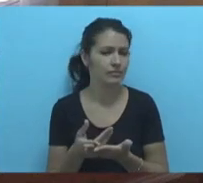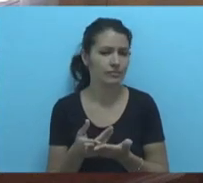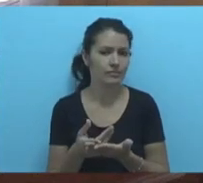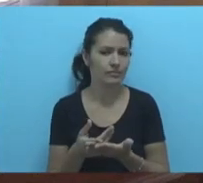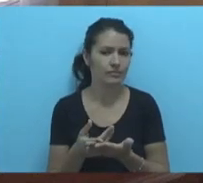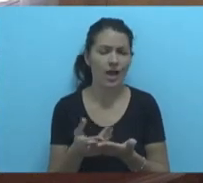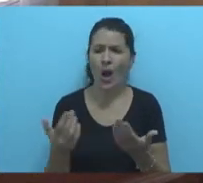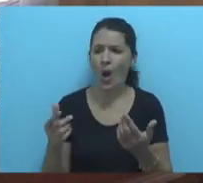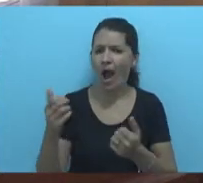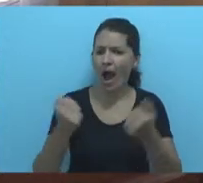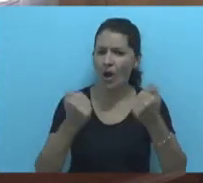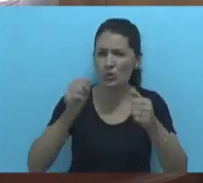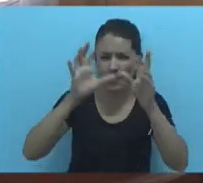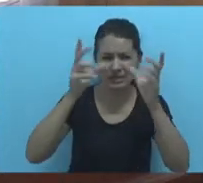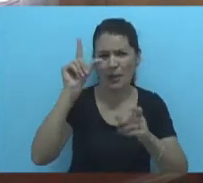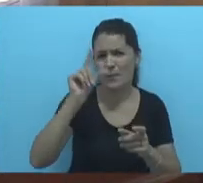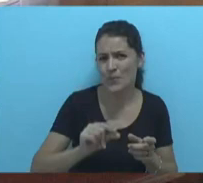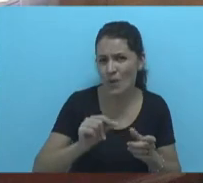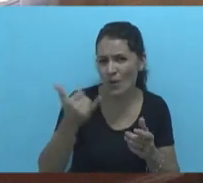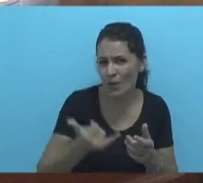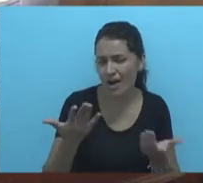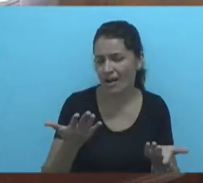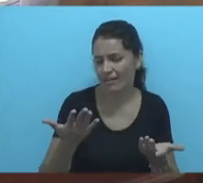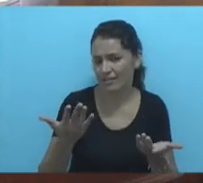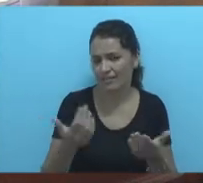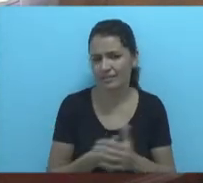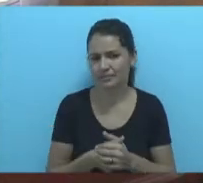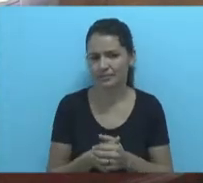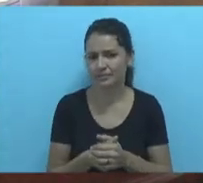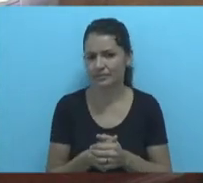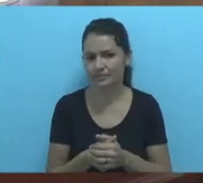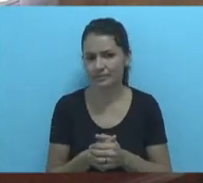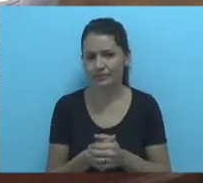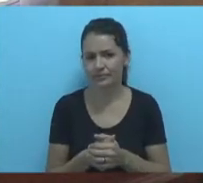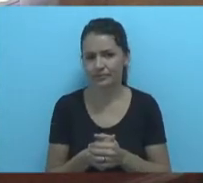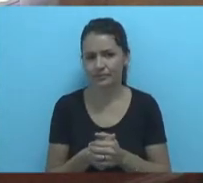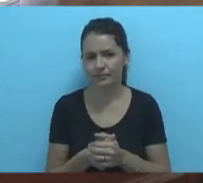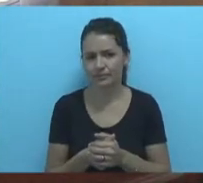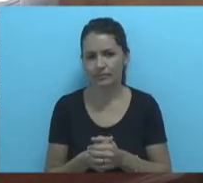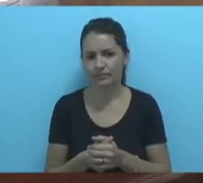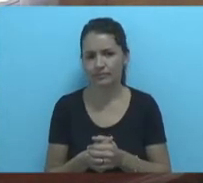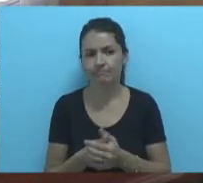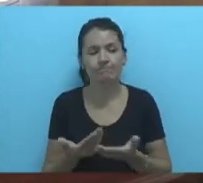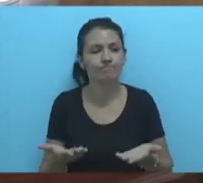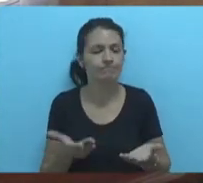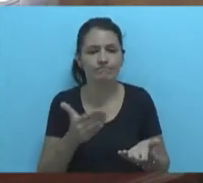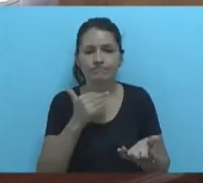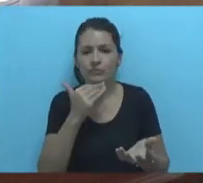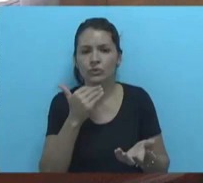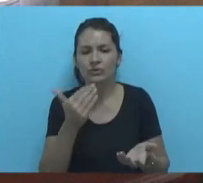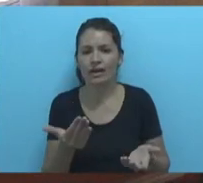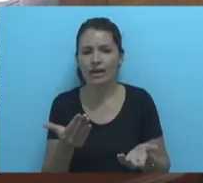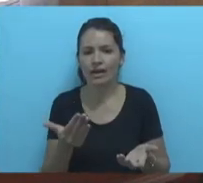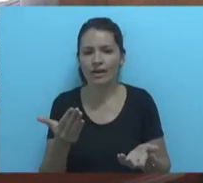cubrir muchísimos barrios de la ciudad y eso claramente atenta contra la posibilidad de dar una respuesta. Y tampoco sabemos qué están pensando hacer para